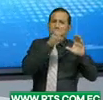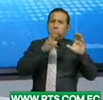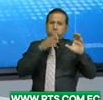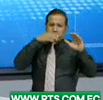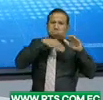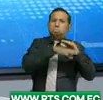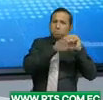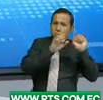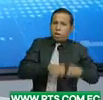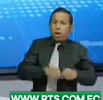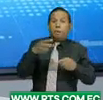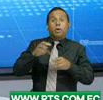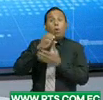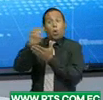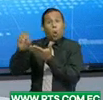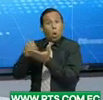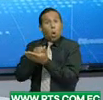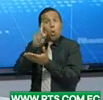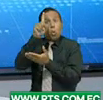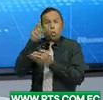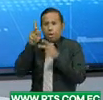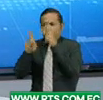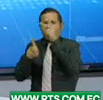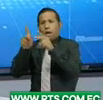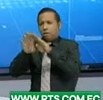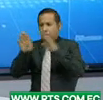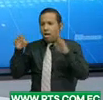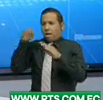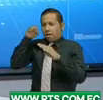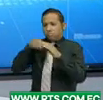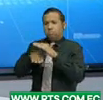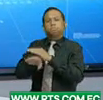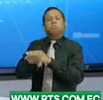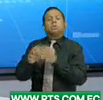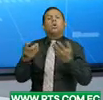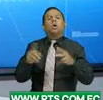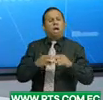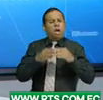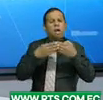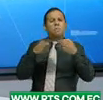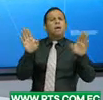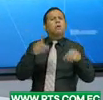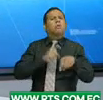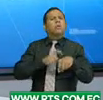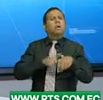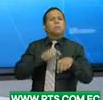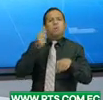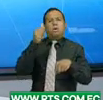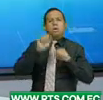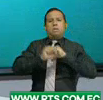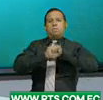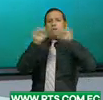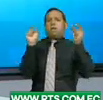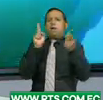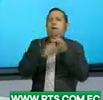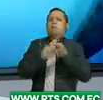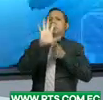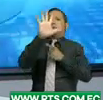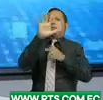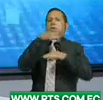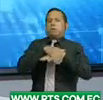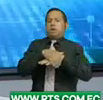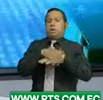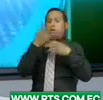con los parámetros de bioseguridad, los balnearios estarán abiertos desde las 10 de la mañana hasta las 5 de la tarde. Asimismo, estarán